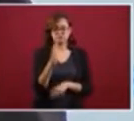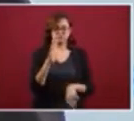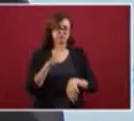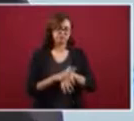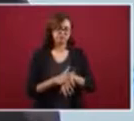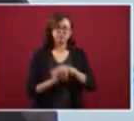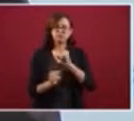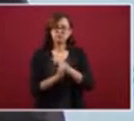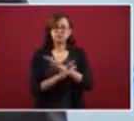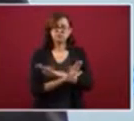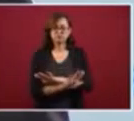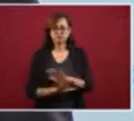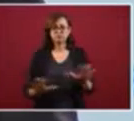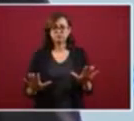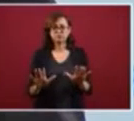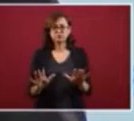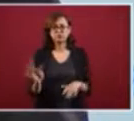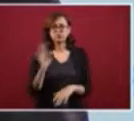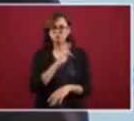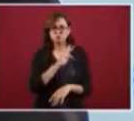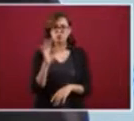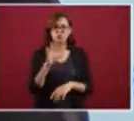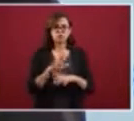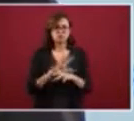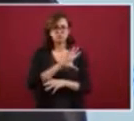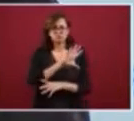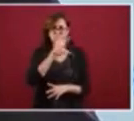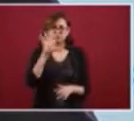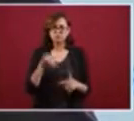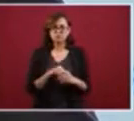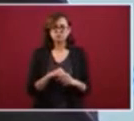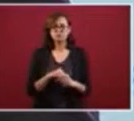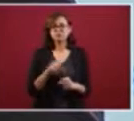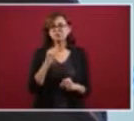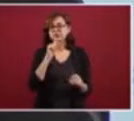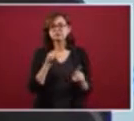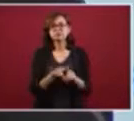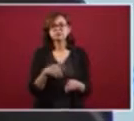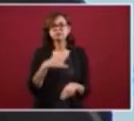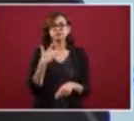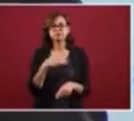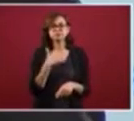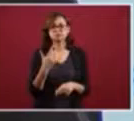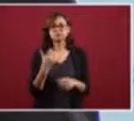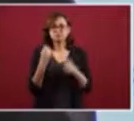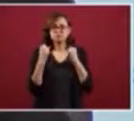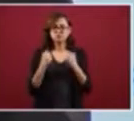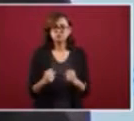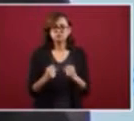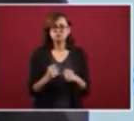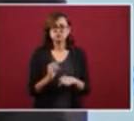más detallado, un reporte bastante más completo. Y estamos seguros que además la investigación está siendo muy